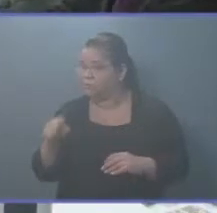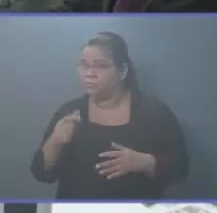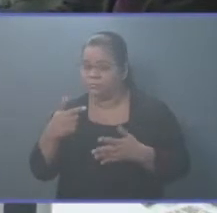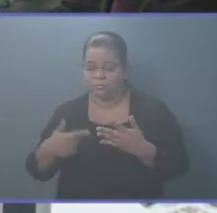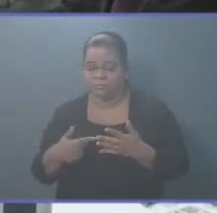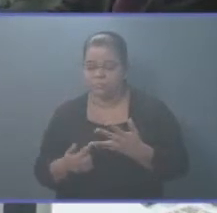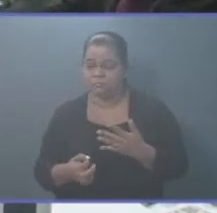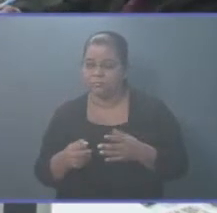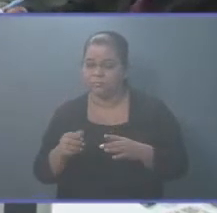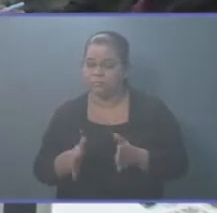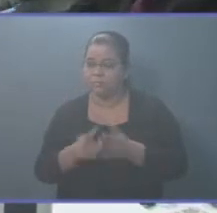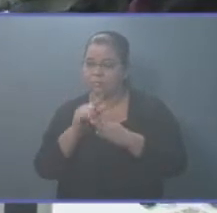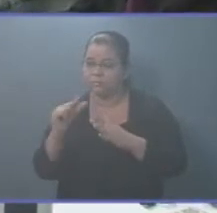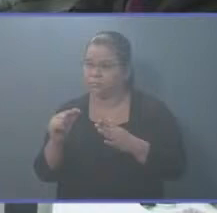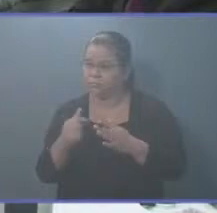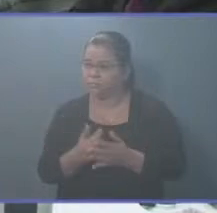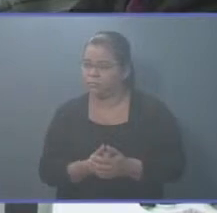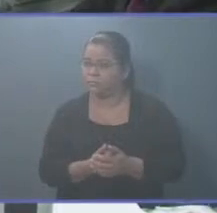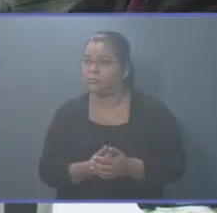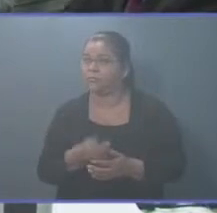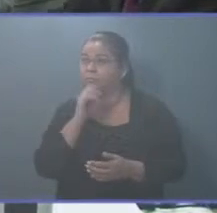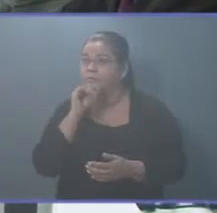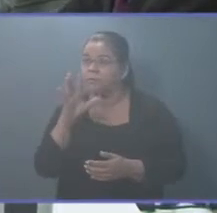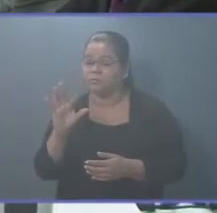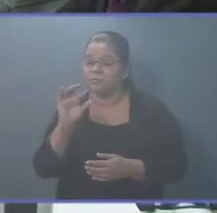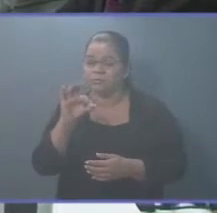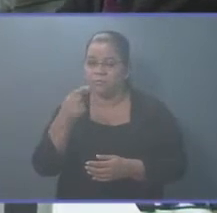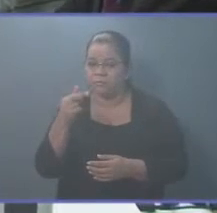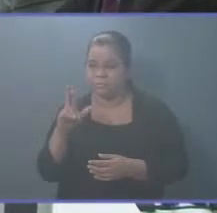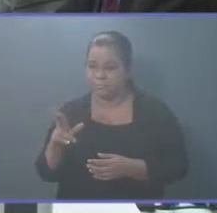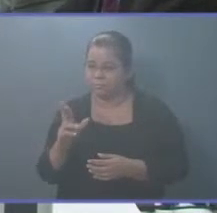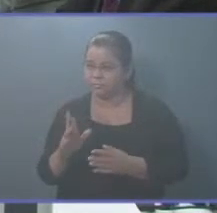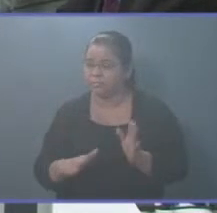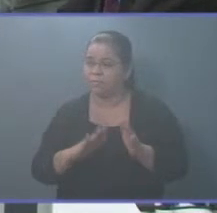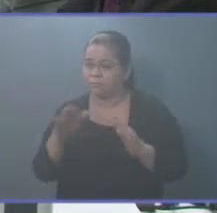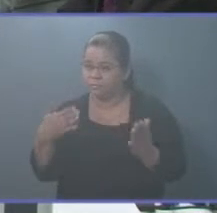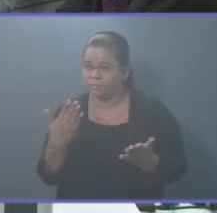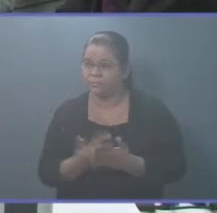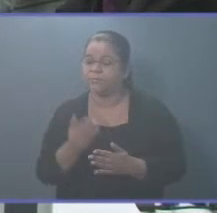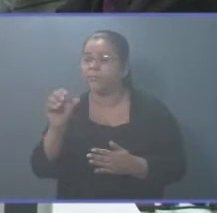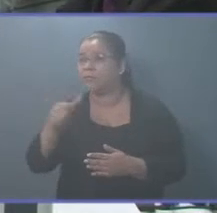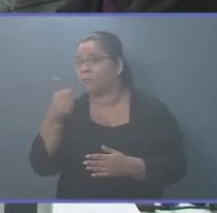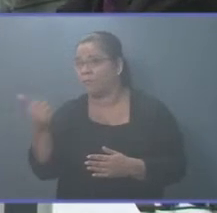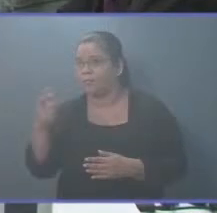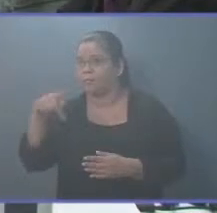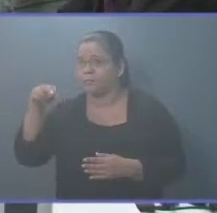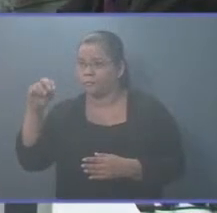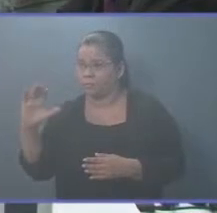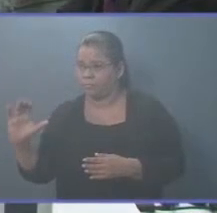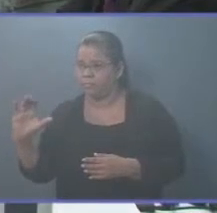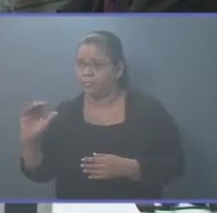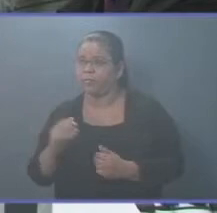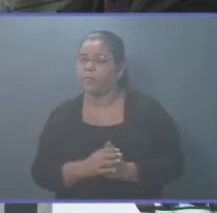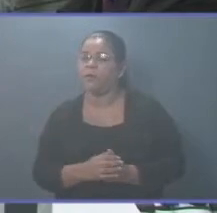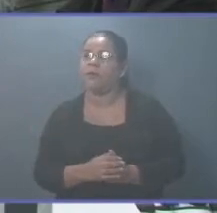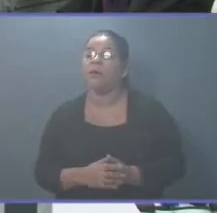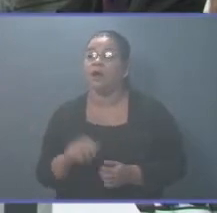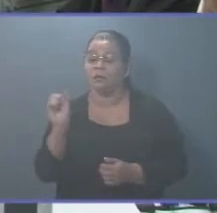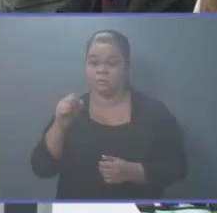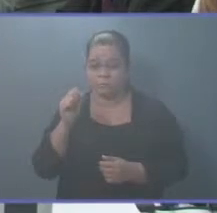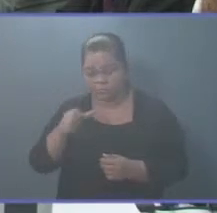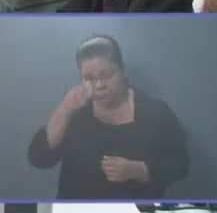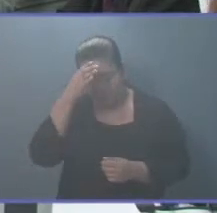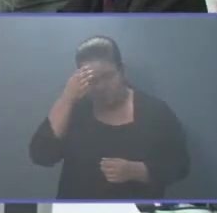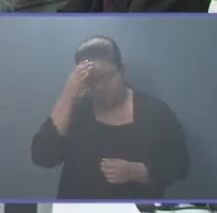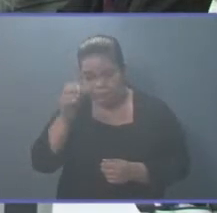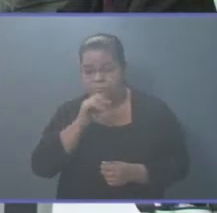dos instituciones diferenciadas. Una es la Fiscalía y la otra es la PNC. En la definición se